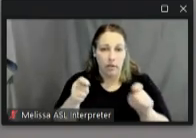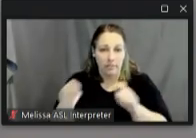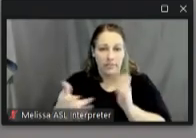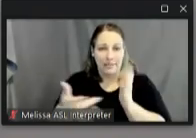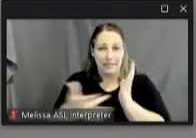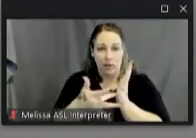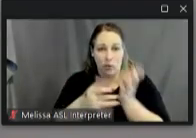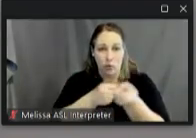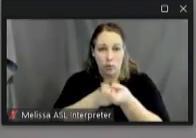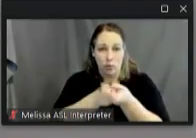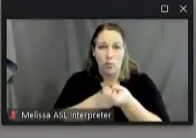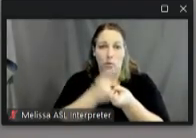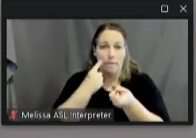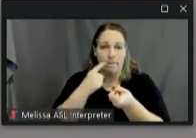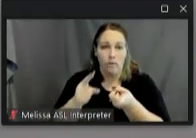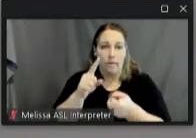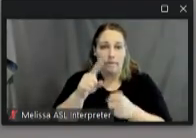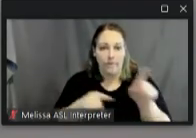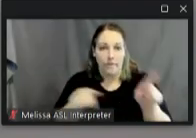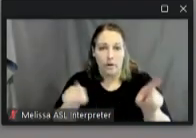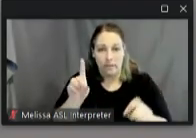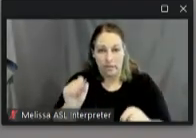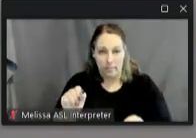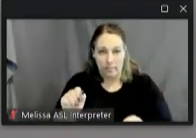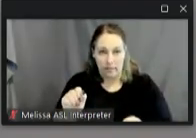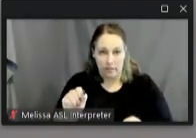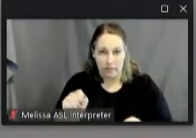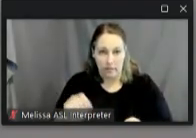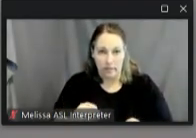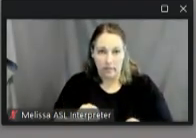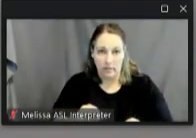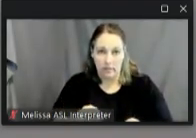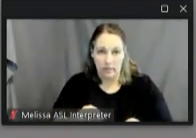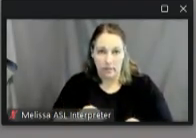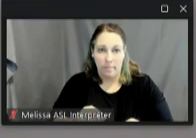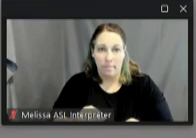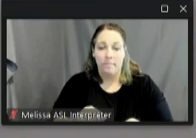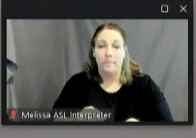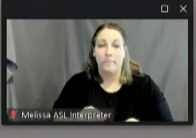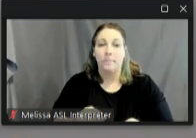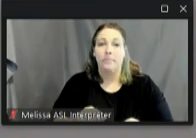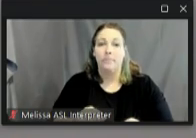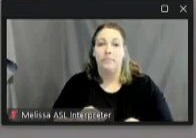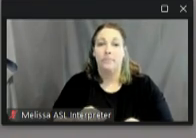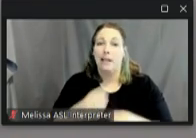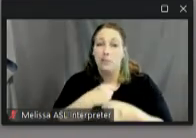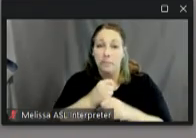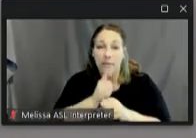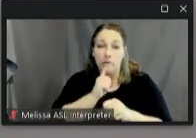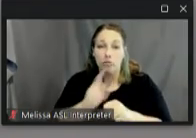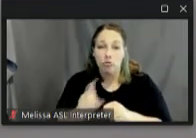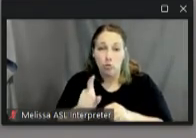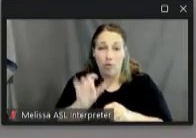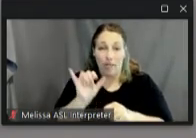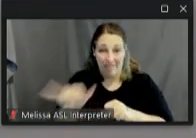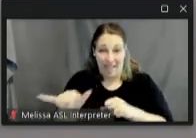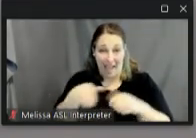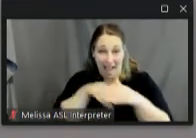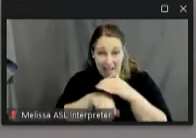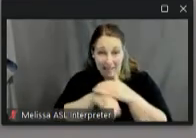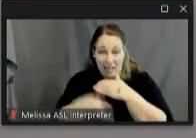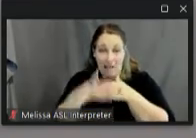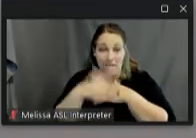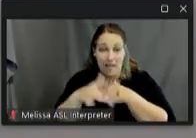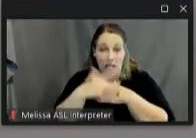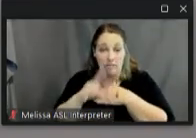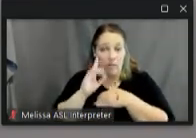pero también que llegue a cada rincón del país en cada uno de los espacios, no solamente para instancias públicas,